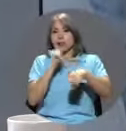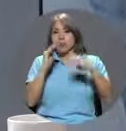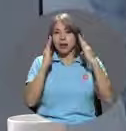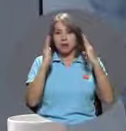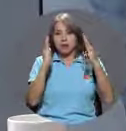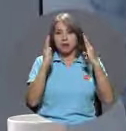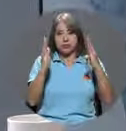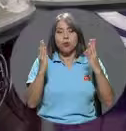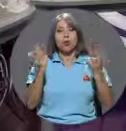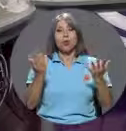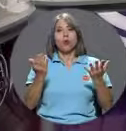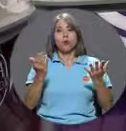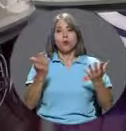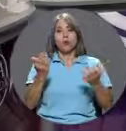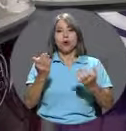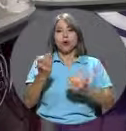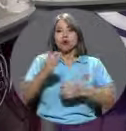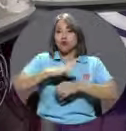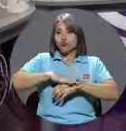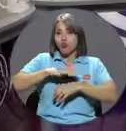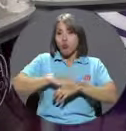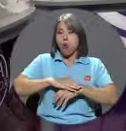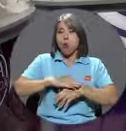atención en torno